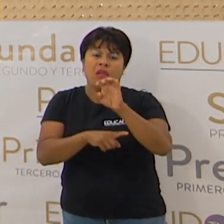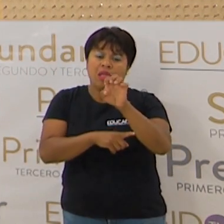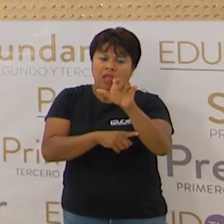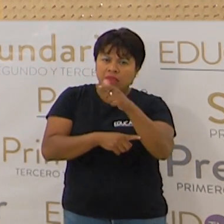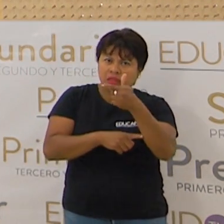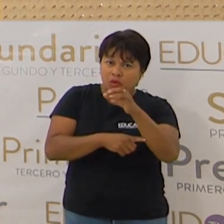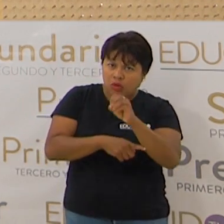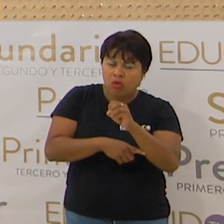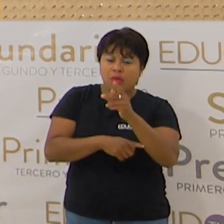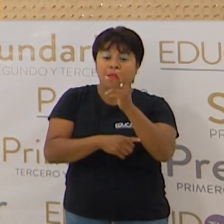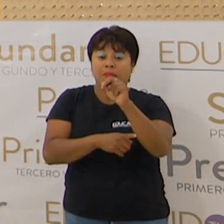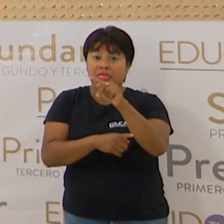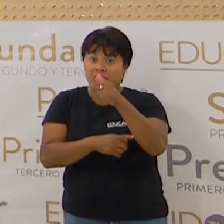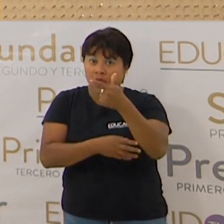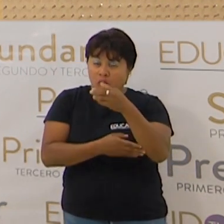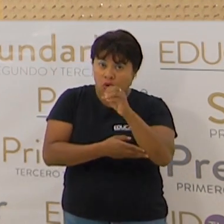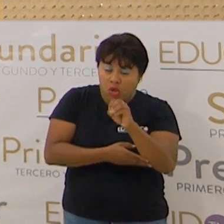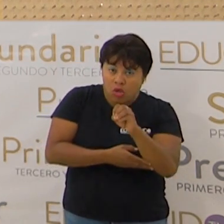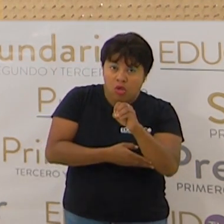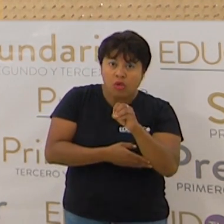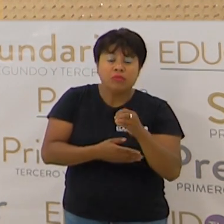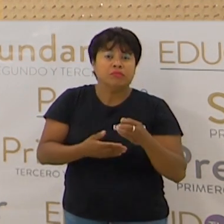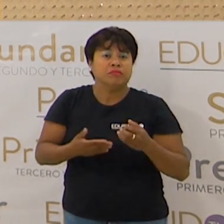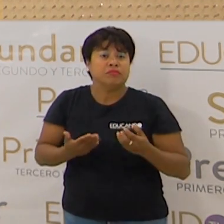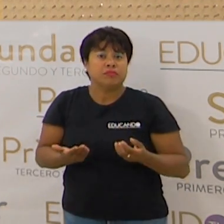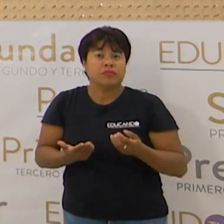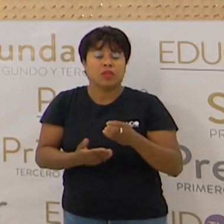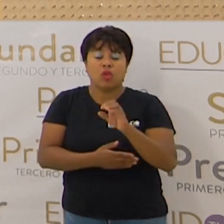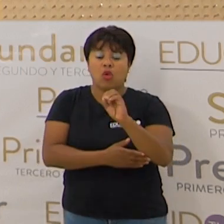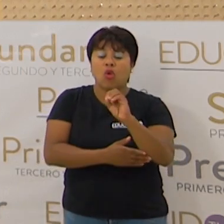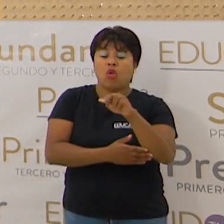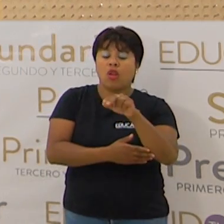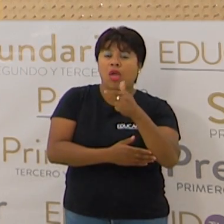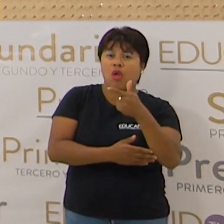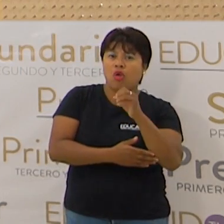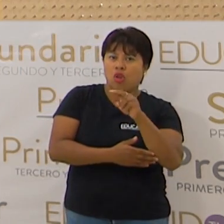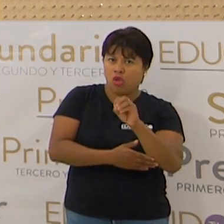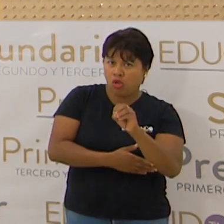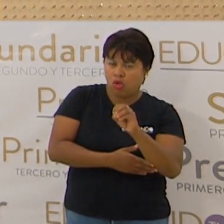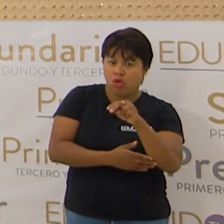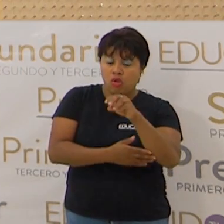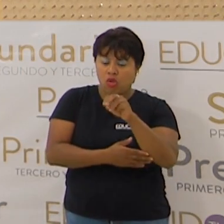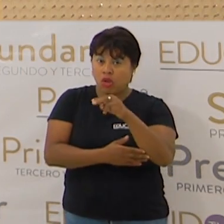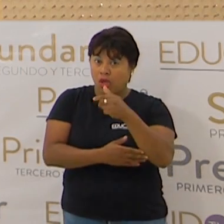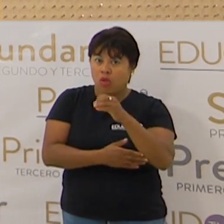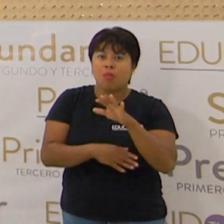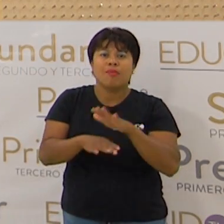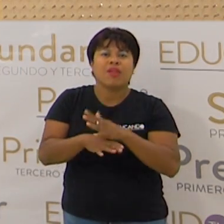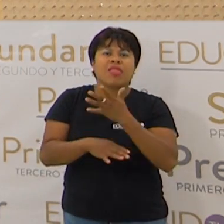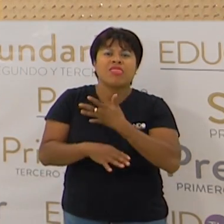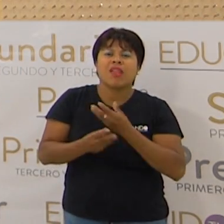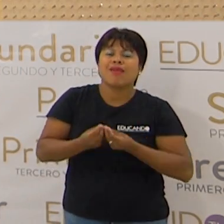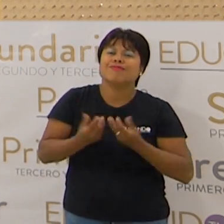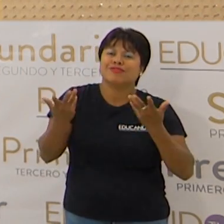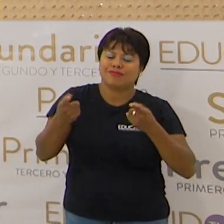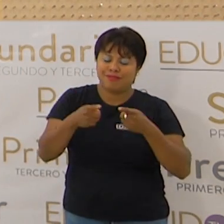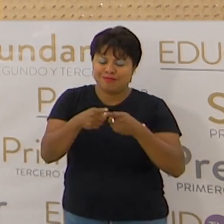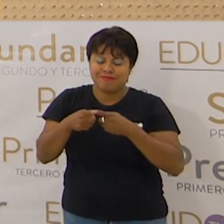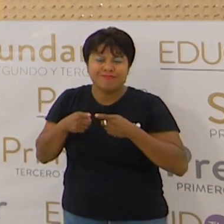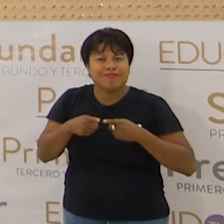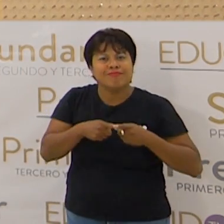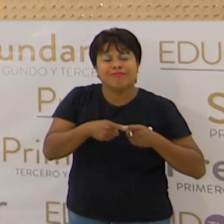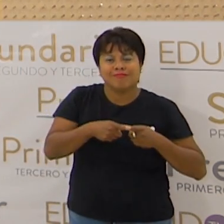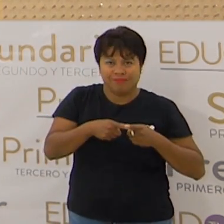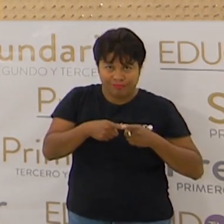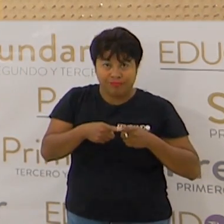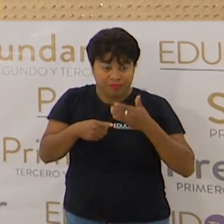hexágono, un pentágono, un nonágono, ¿verdad? ¿Por qué? Porque tiene muchos vértices.